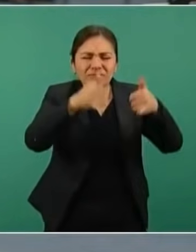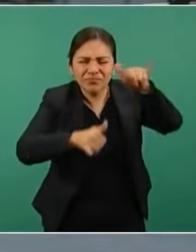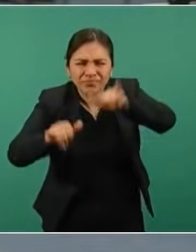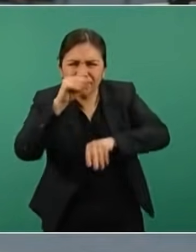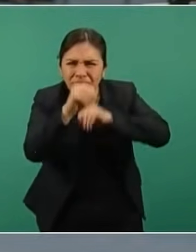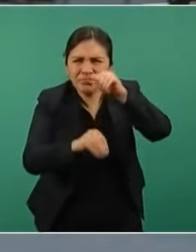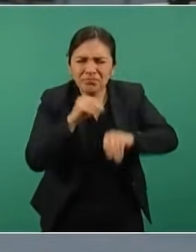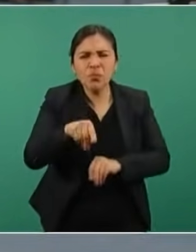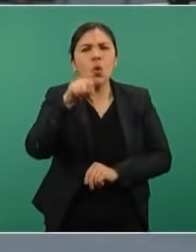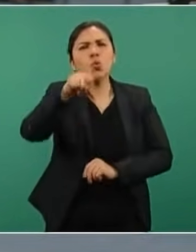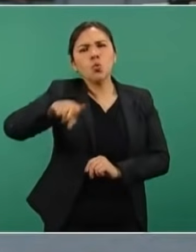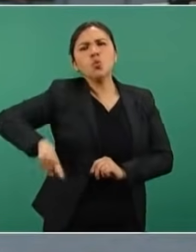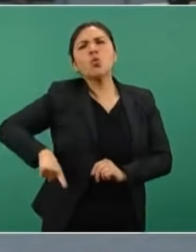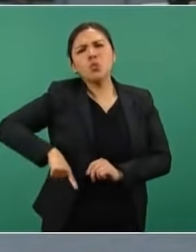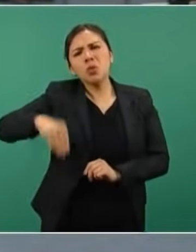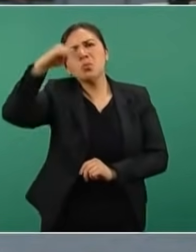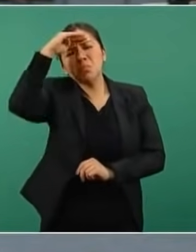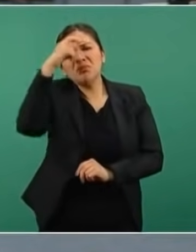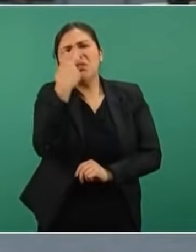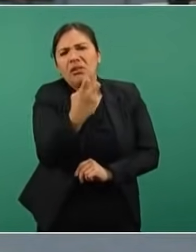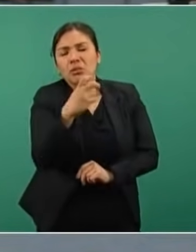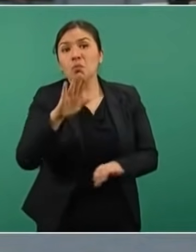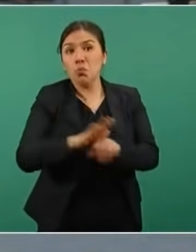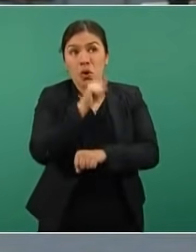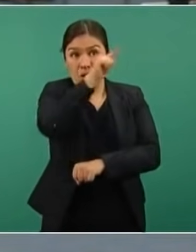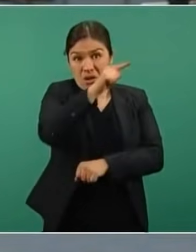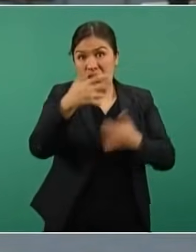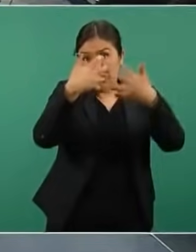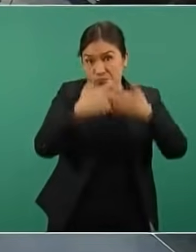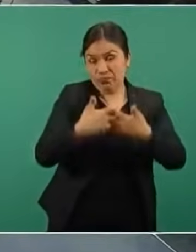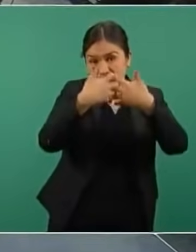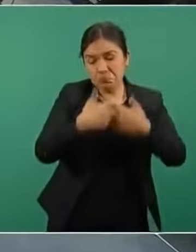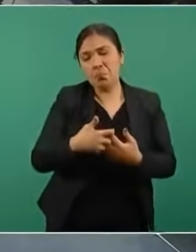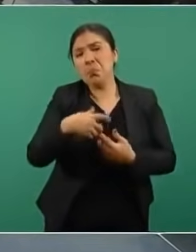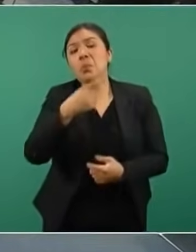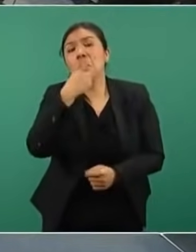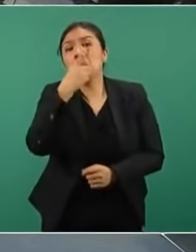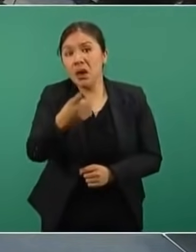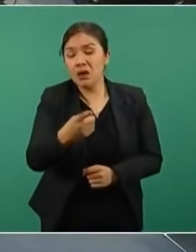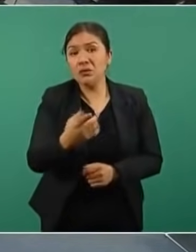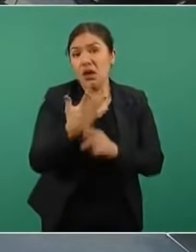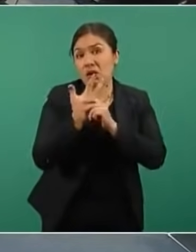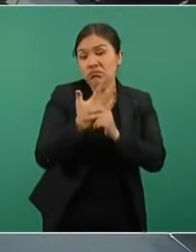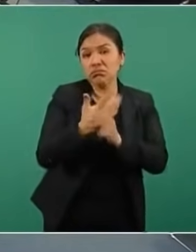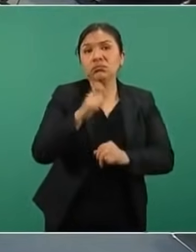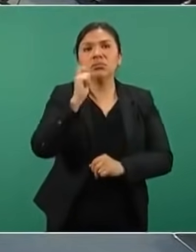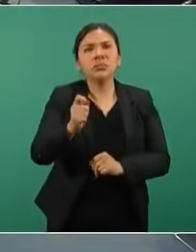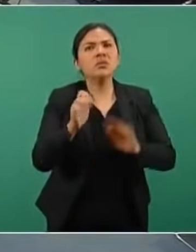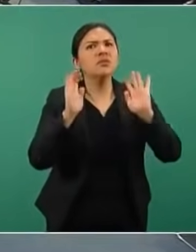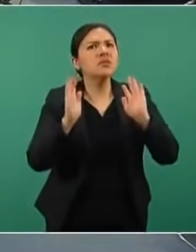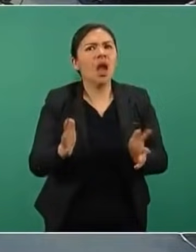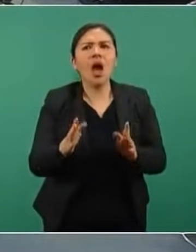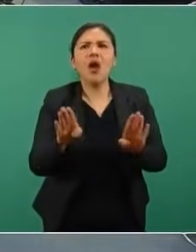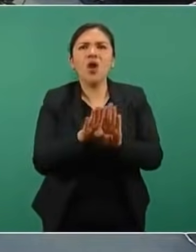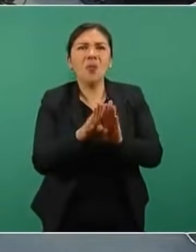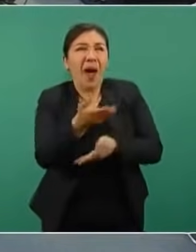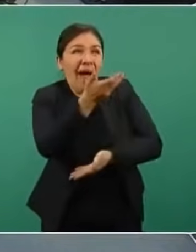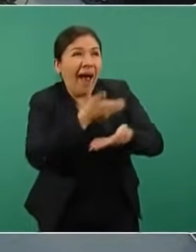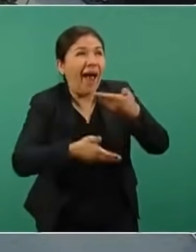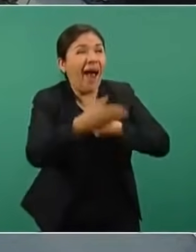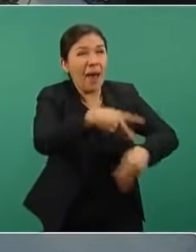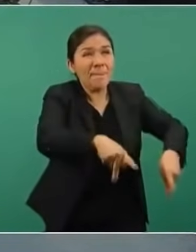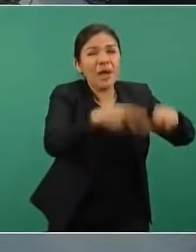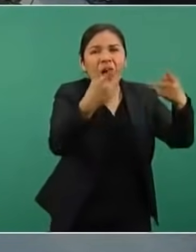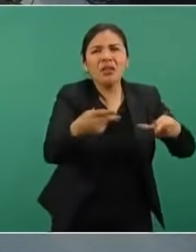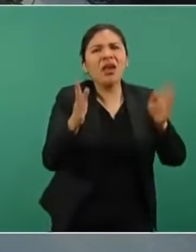sobre este reclamo? Sobre todo porque estos productores aseguran que se ha deteriorado esta relación comercial con